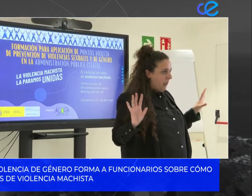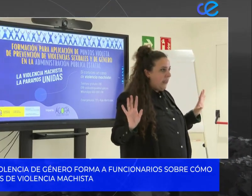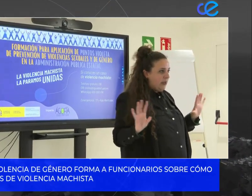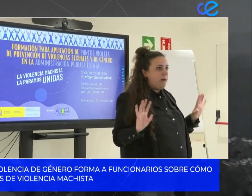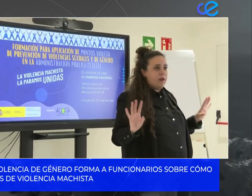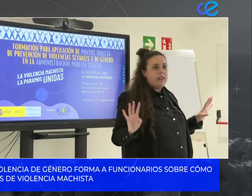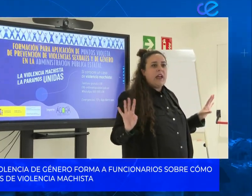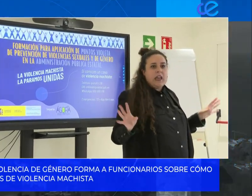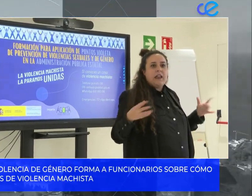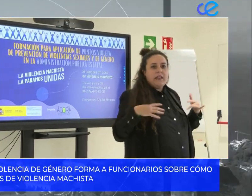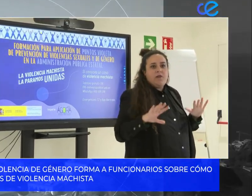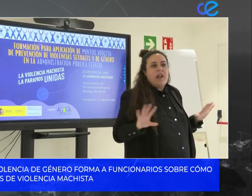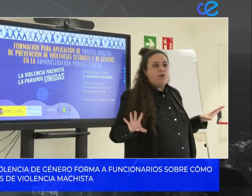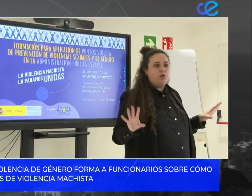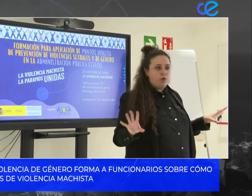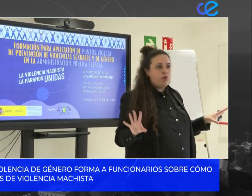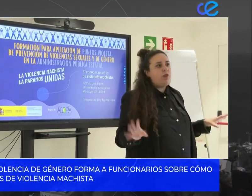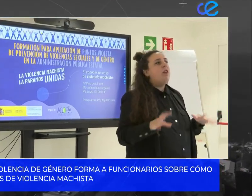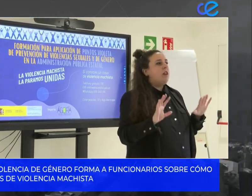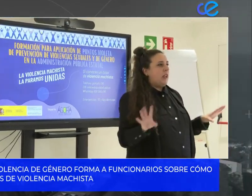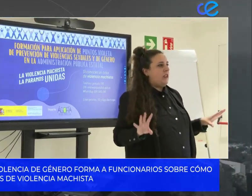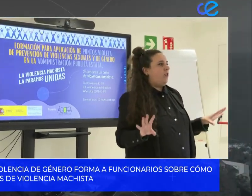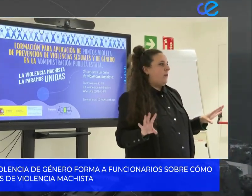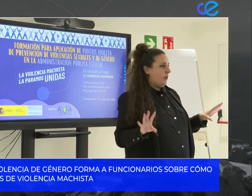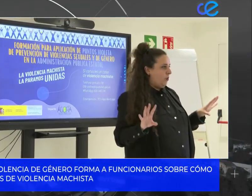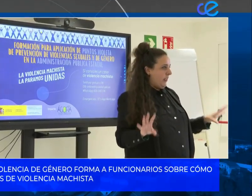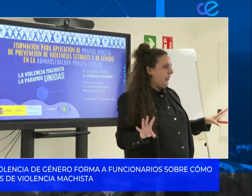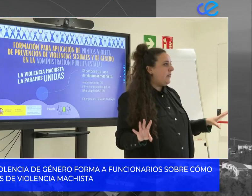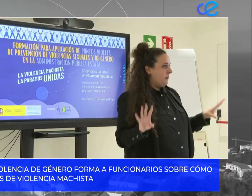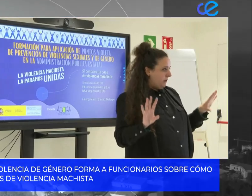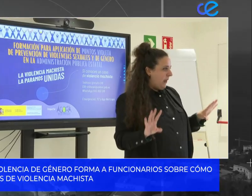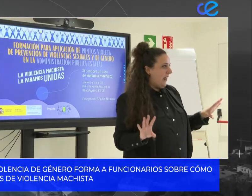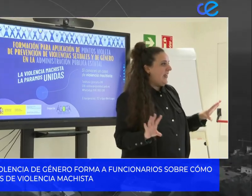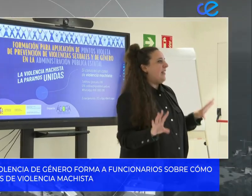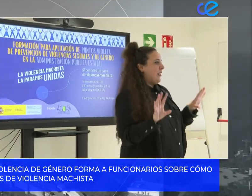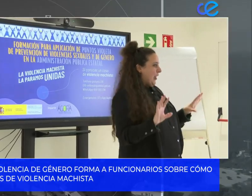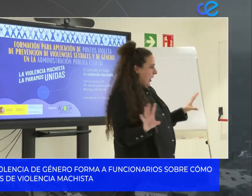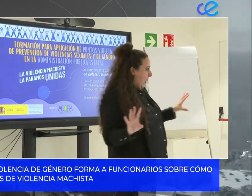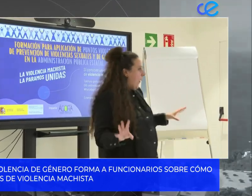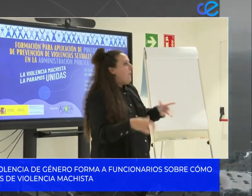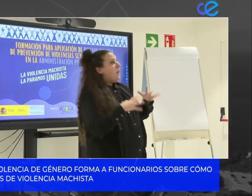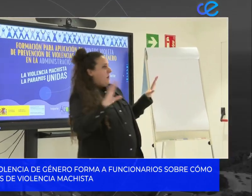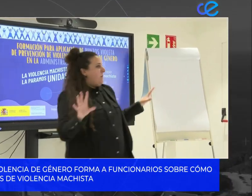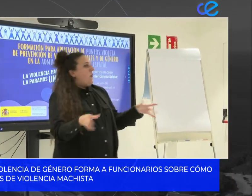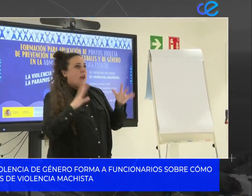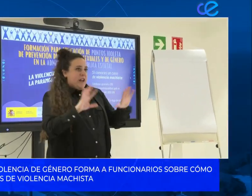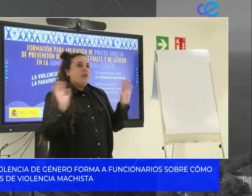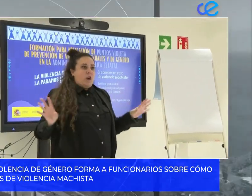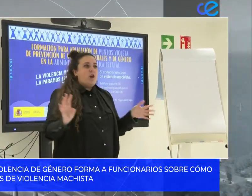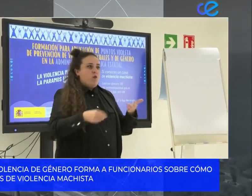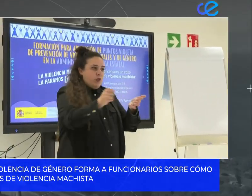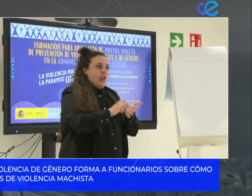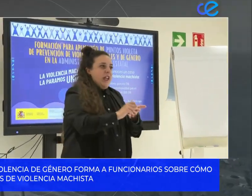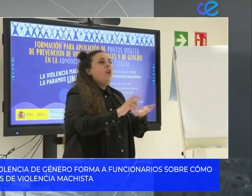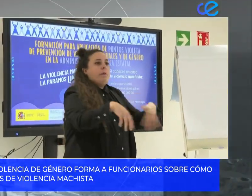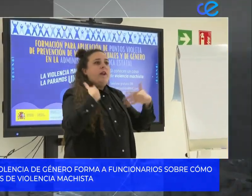en cuanto ellos lo tengan asumido y asimilado eh les damos la toda la información para que lo puedan instaurar Cuántos puntos